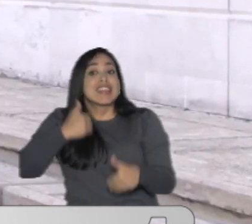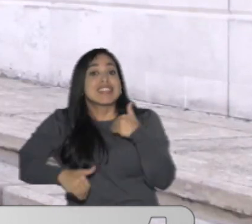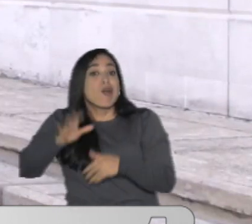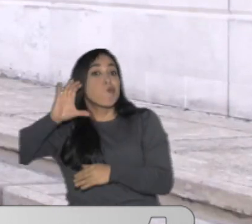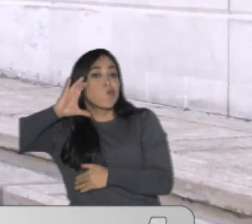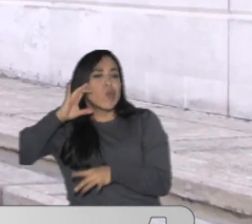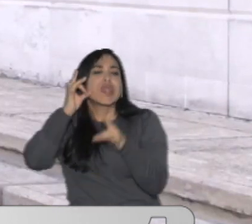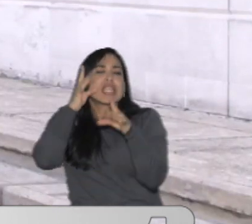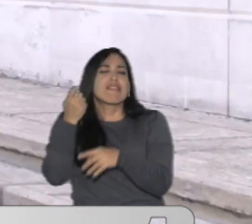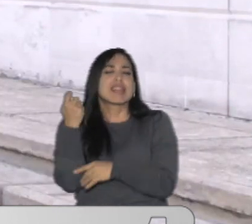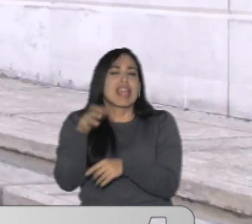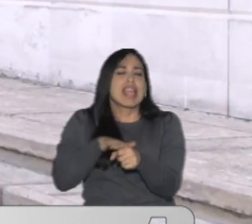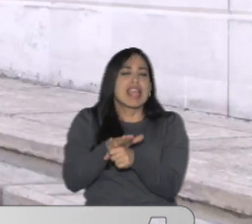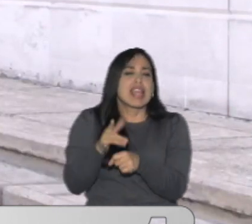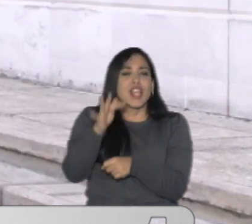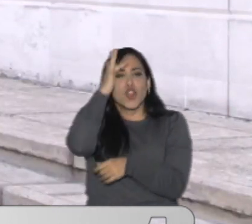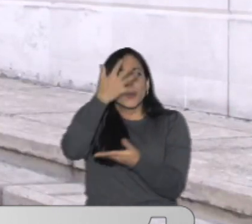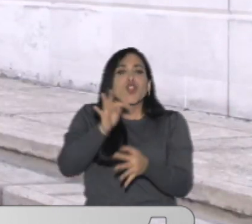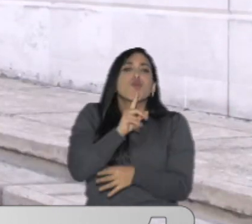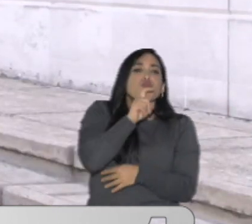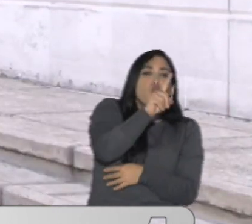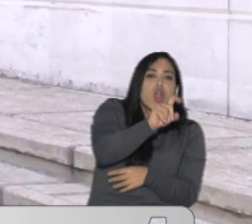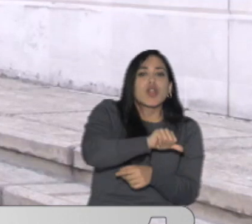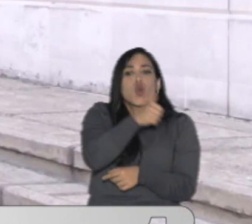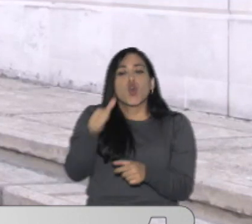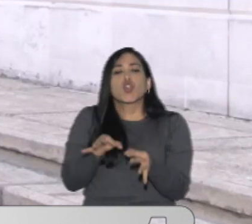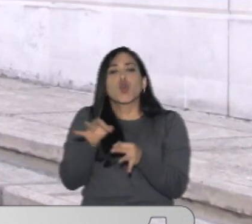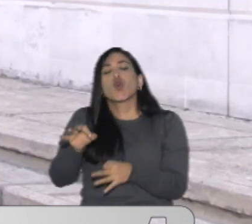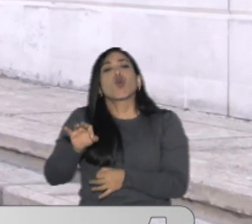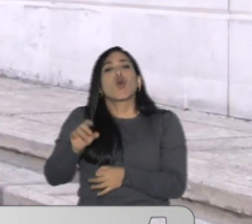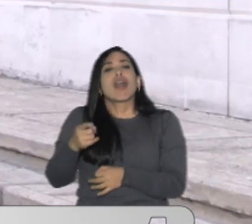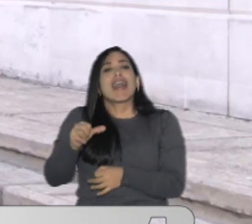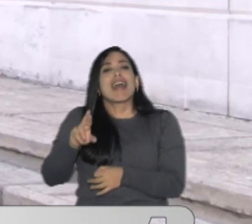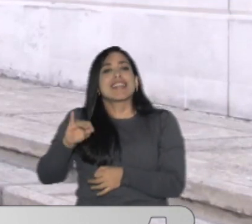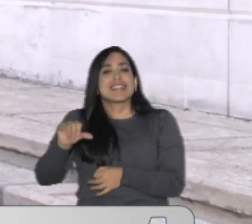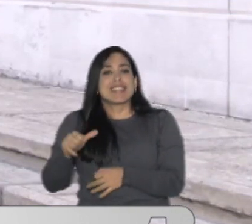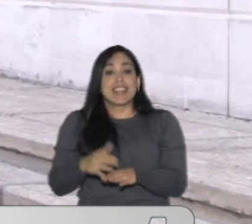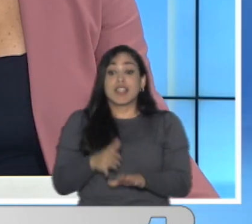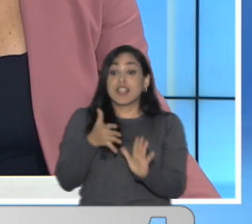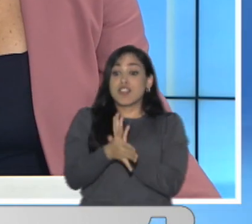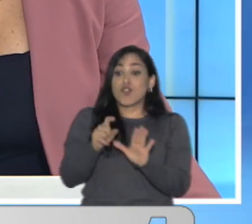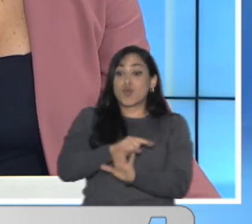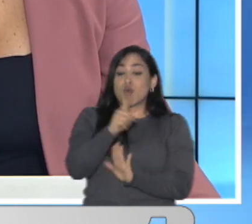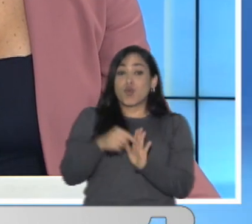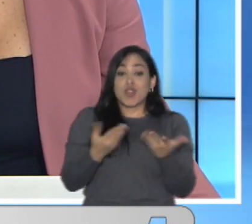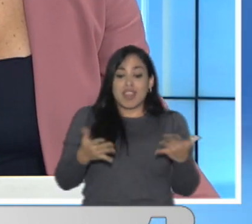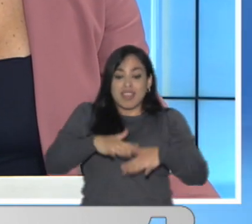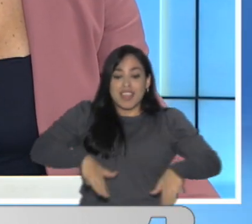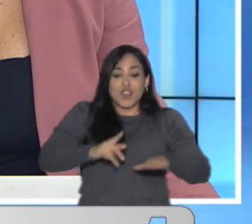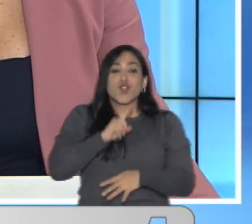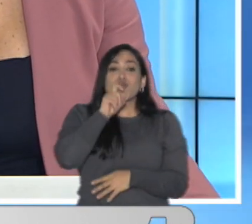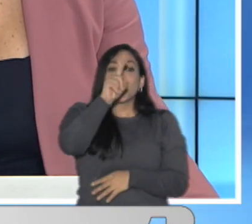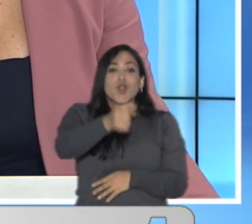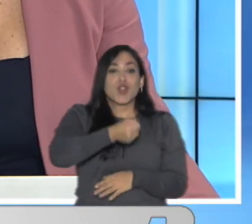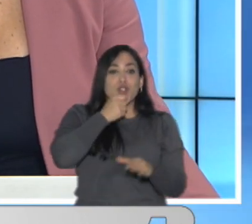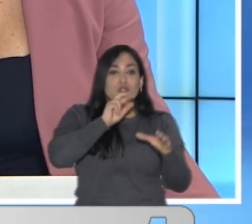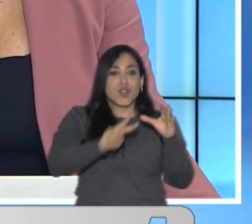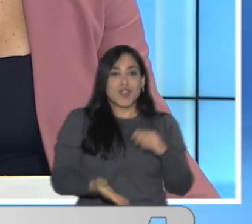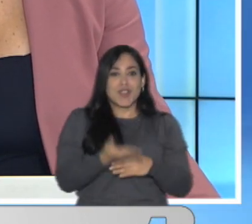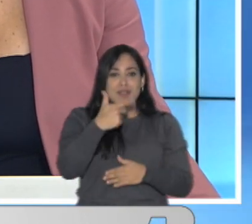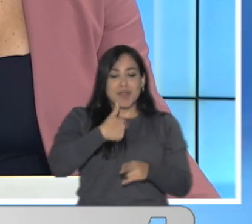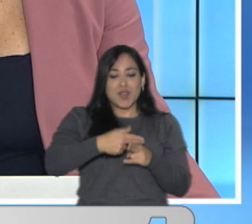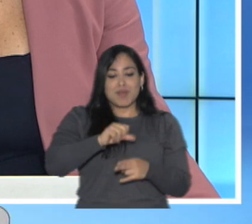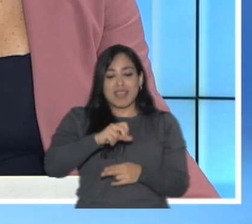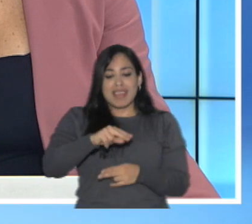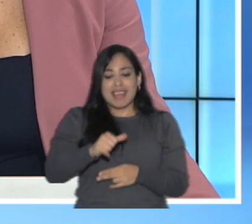en centros asistenciales de Bucaramanga y de la provincia de García Rovira. Es todo por el momento desde Bucaramanga para Noticentro 1 CME, informó Ana